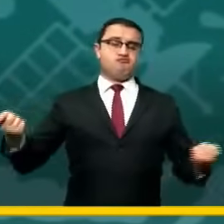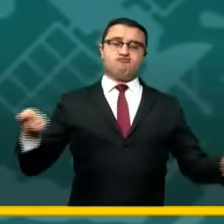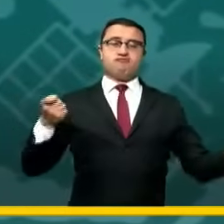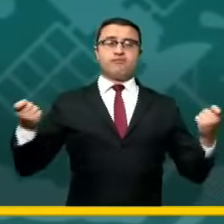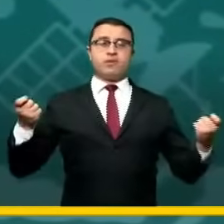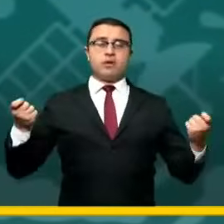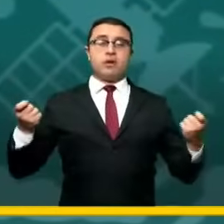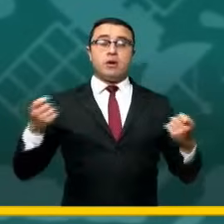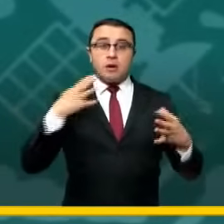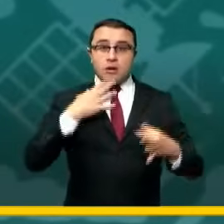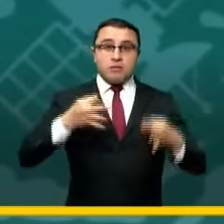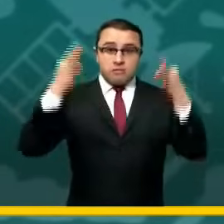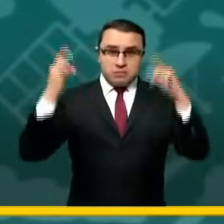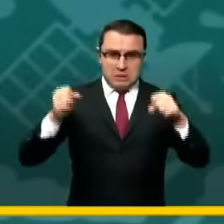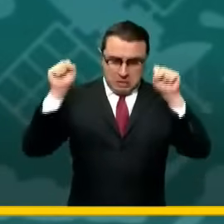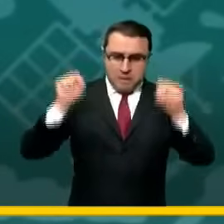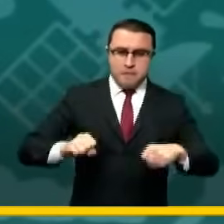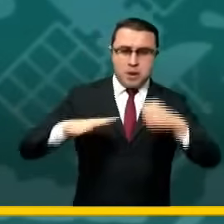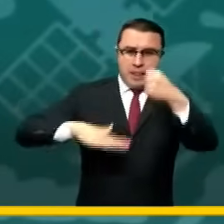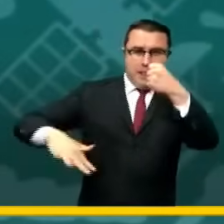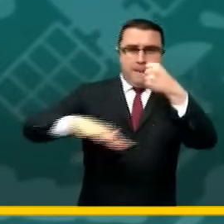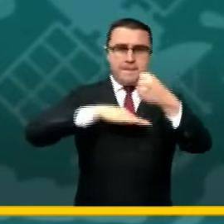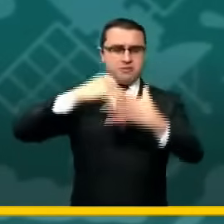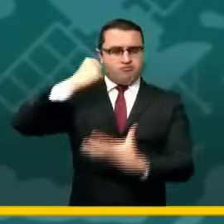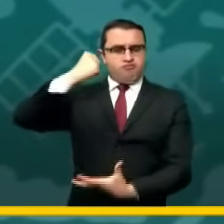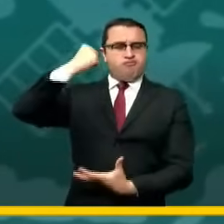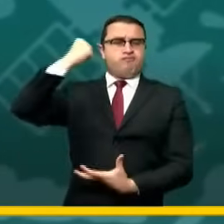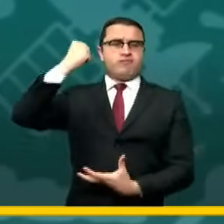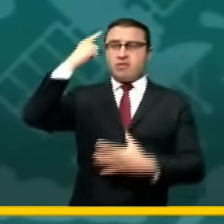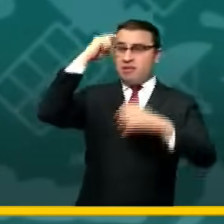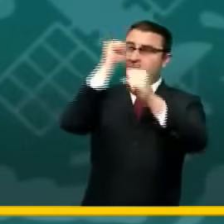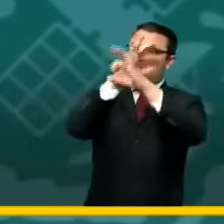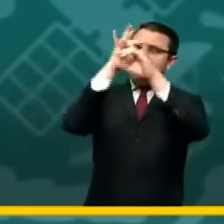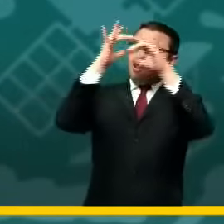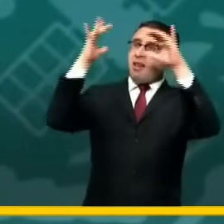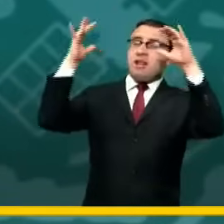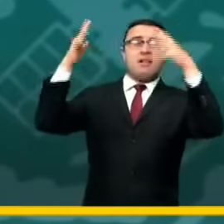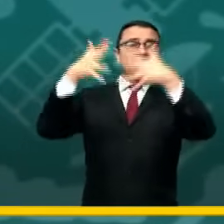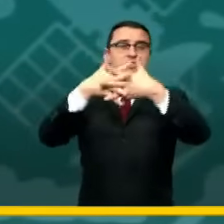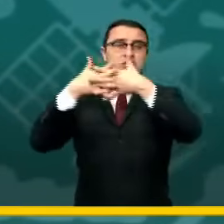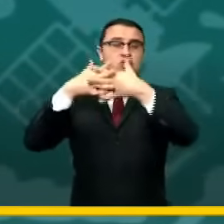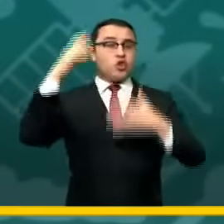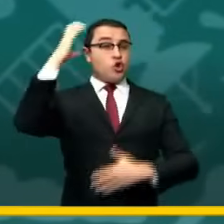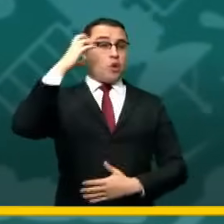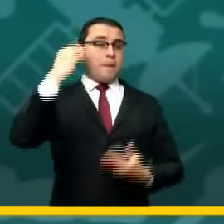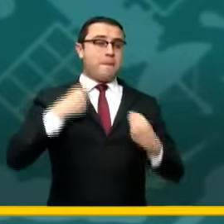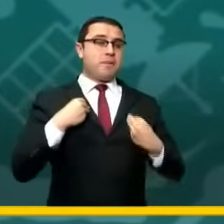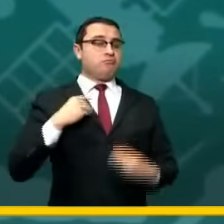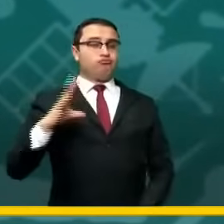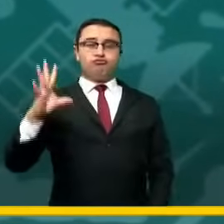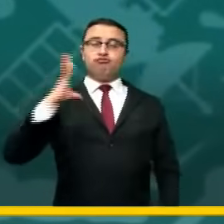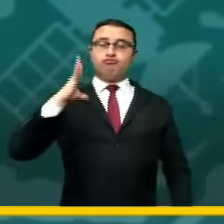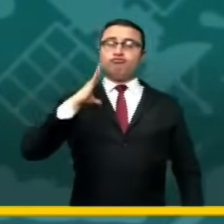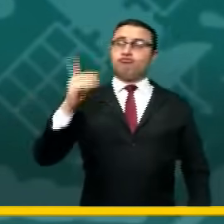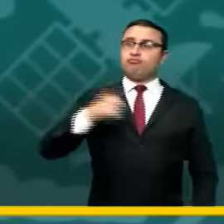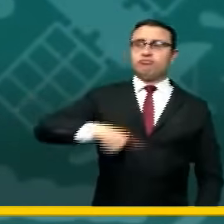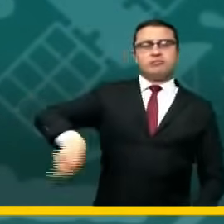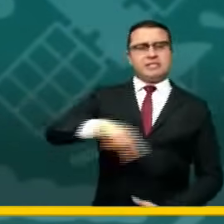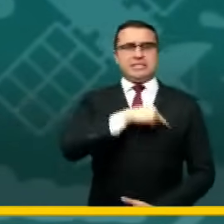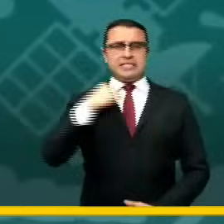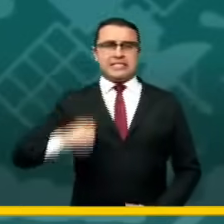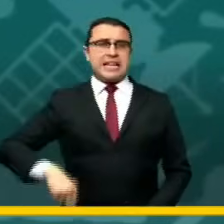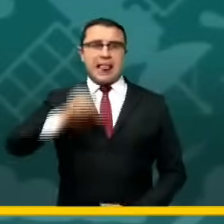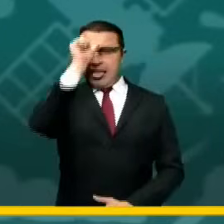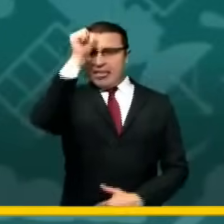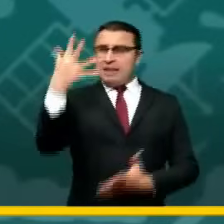extinga la base misma de su riqueza. El sueño americano, el confort europeo, el síndrome de alcance de la China o de la